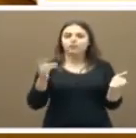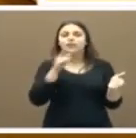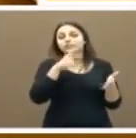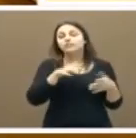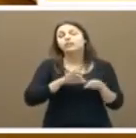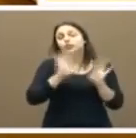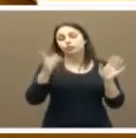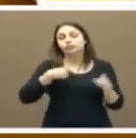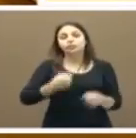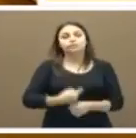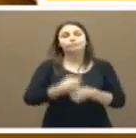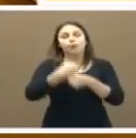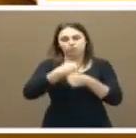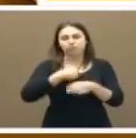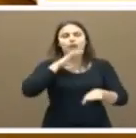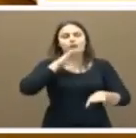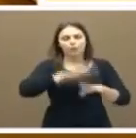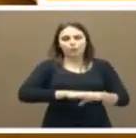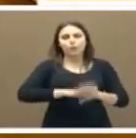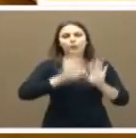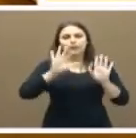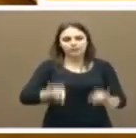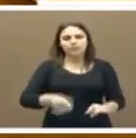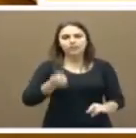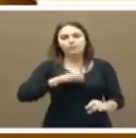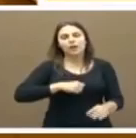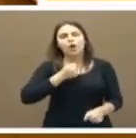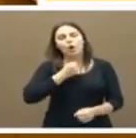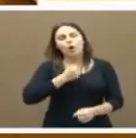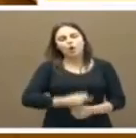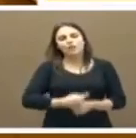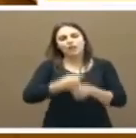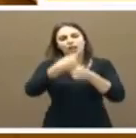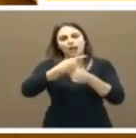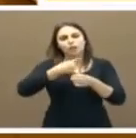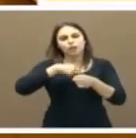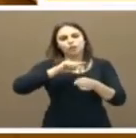estamos obligados a cumplir y estamos obligados a desarrollar.